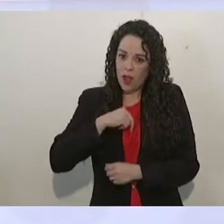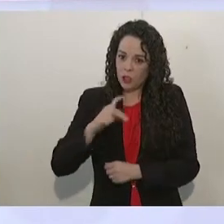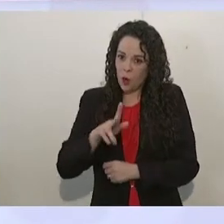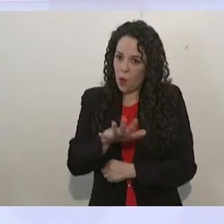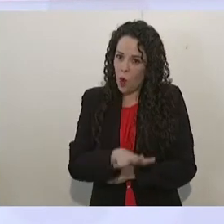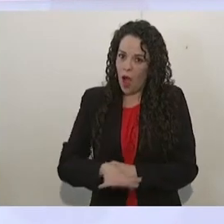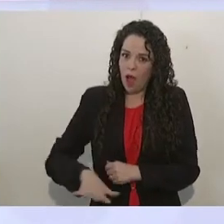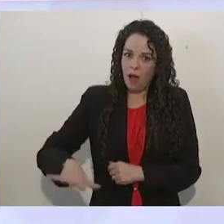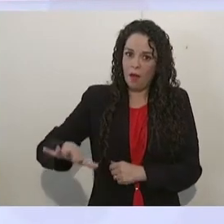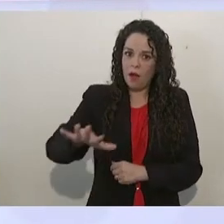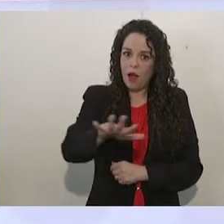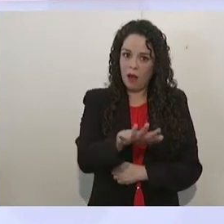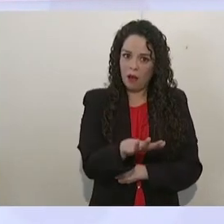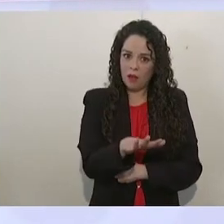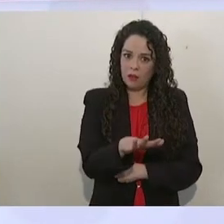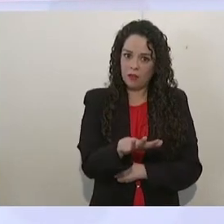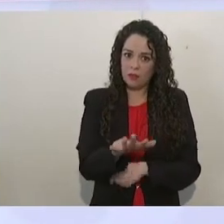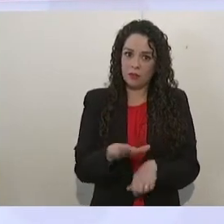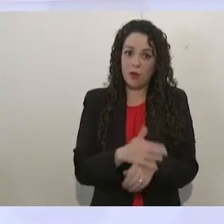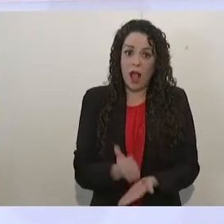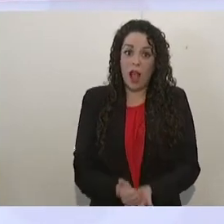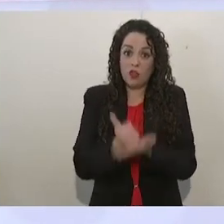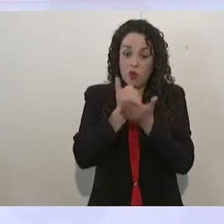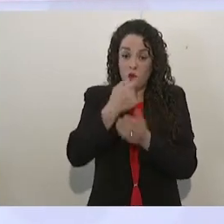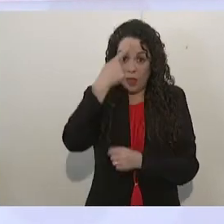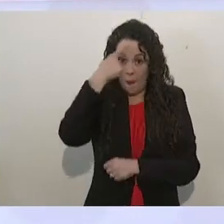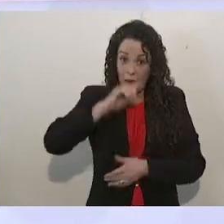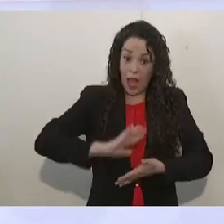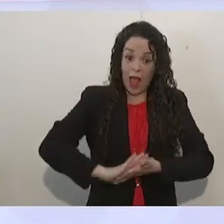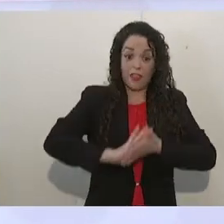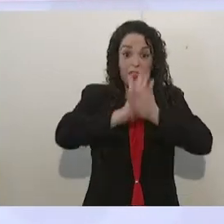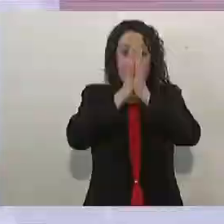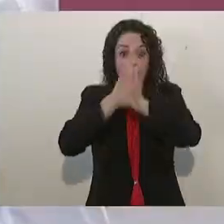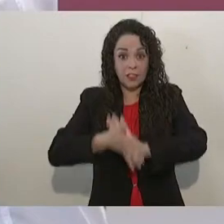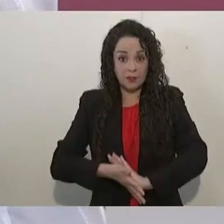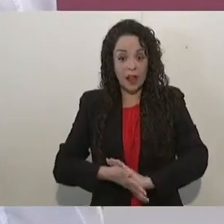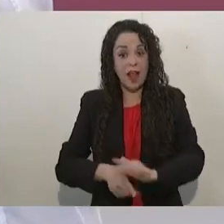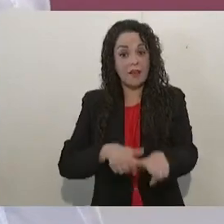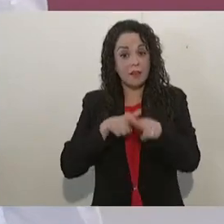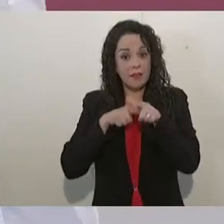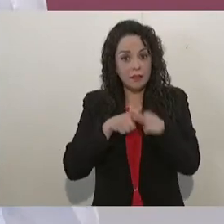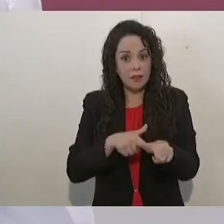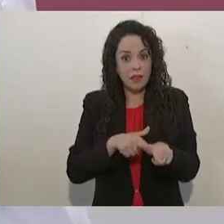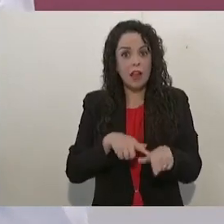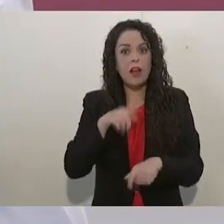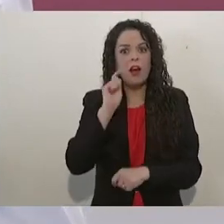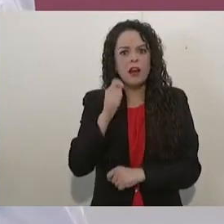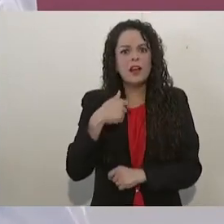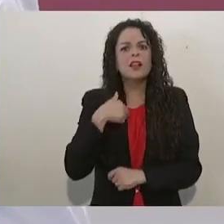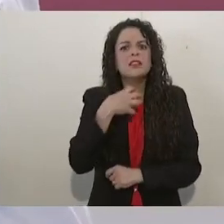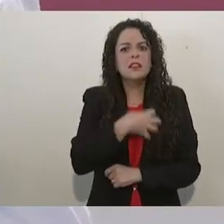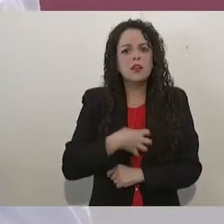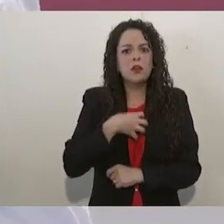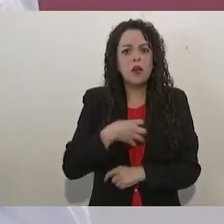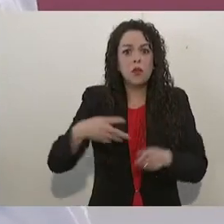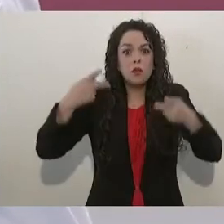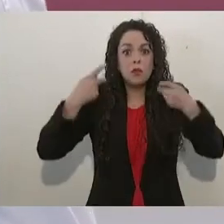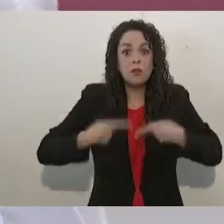hacer realidad esta transformación, este despertar ciudadano, este cambio de